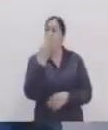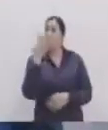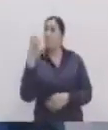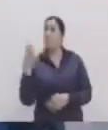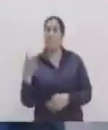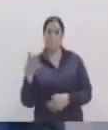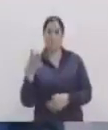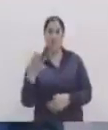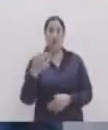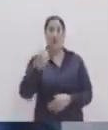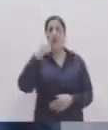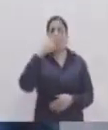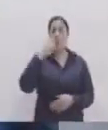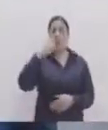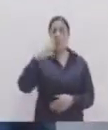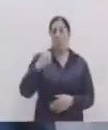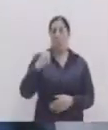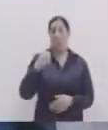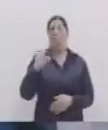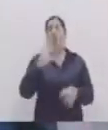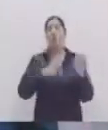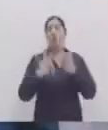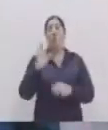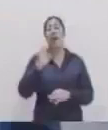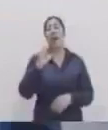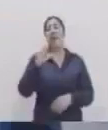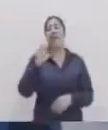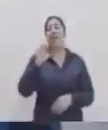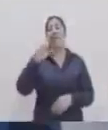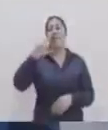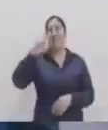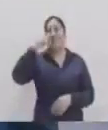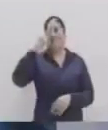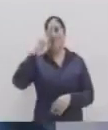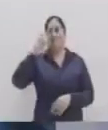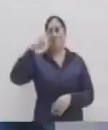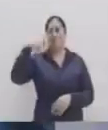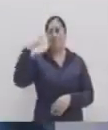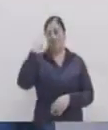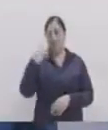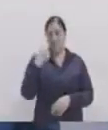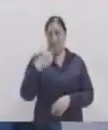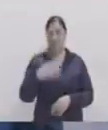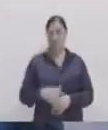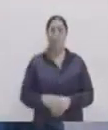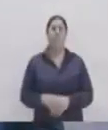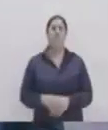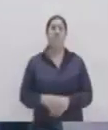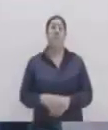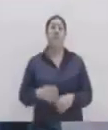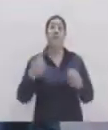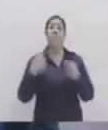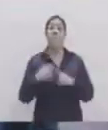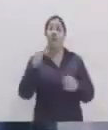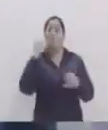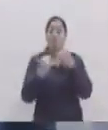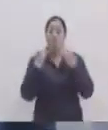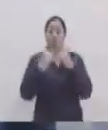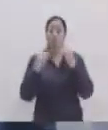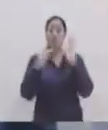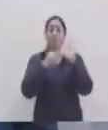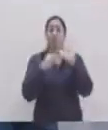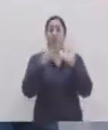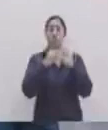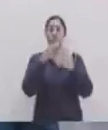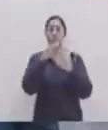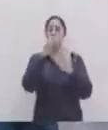de electrones dentro del átomo que están más alejados del núcleo. O sea, es el último nivel en la corona de